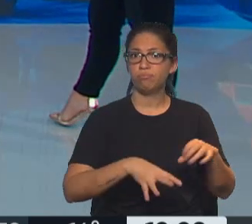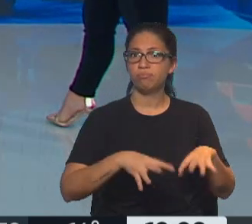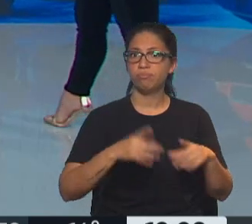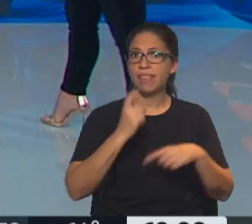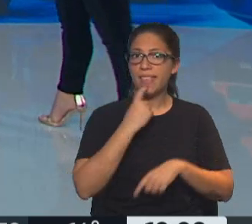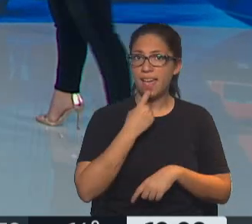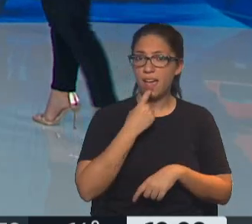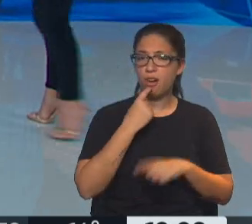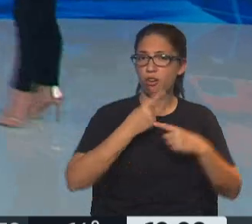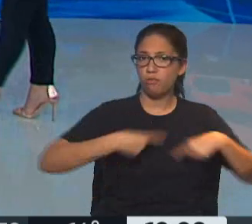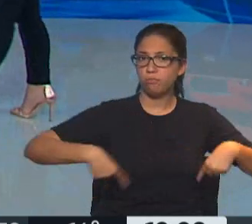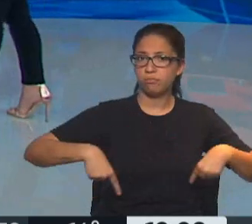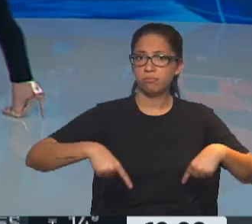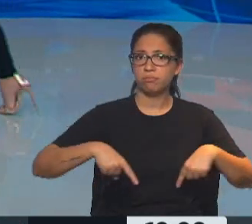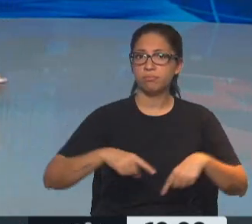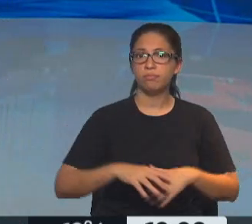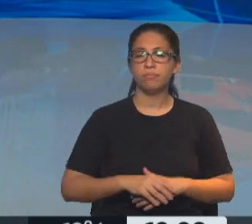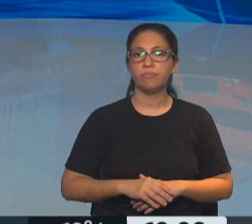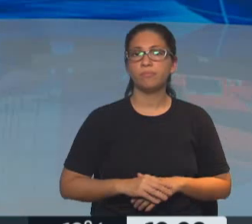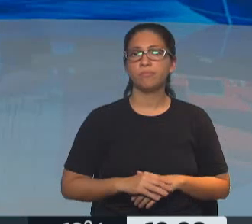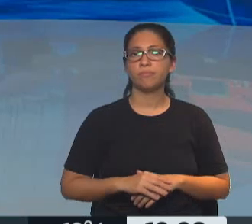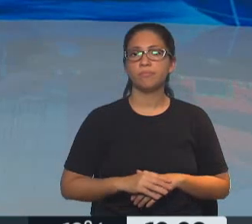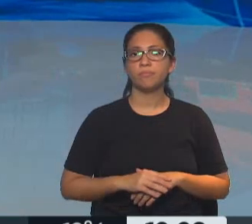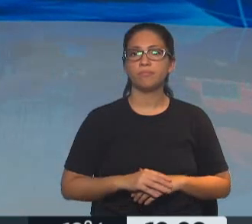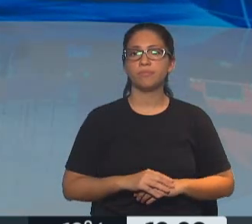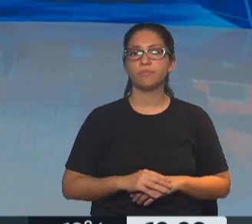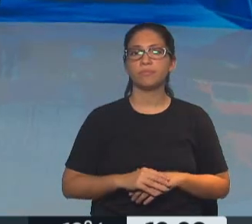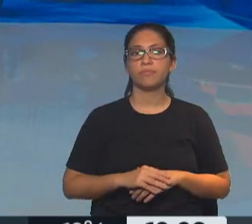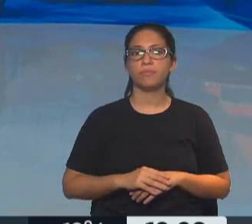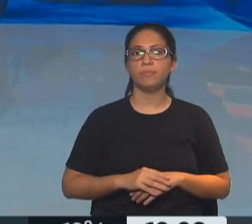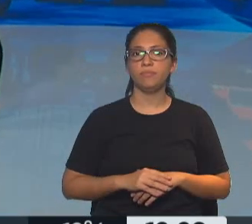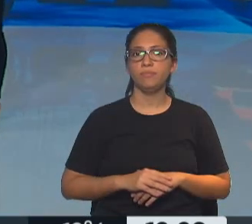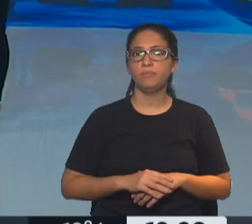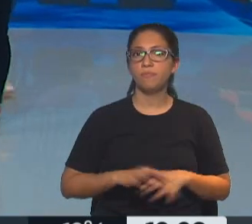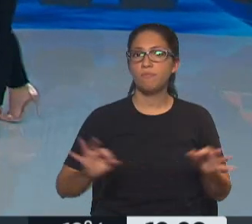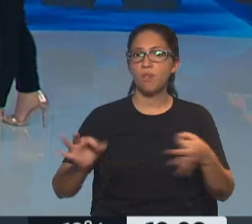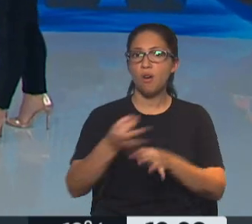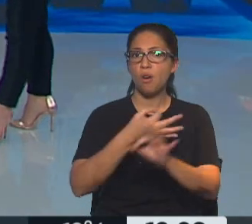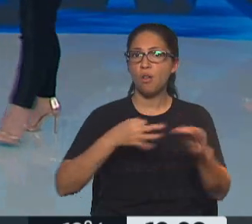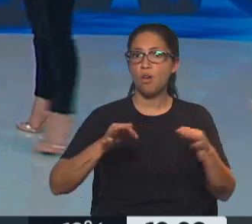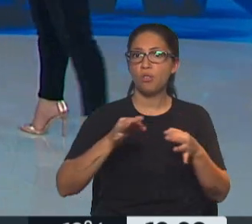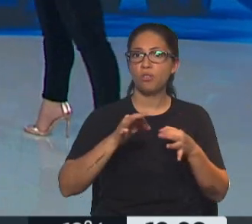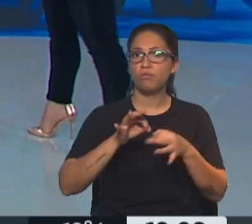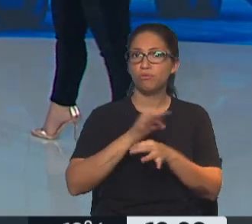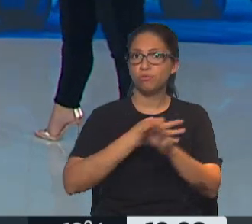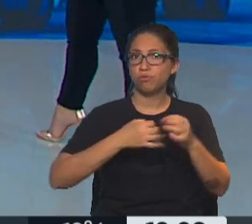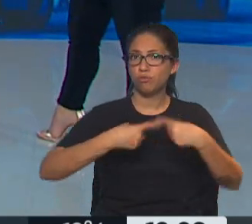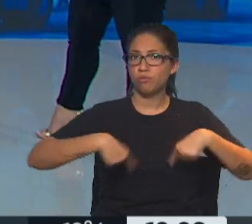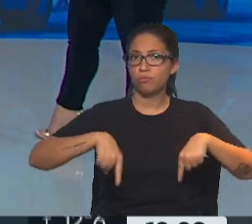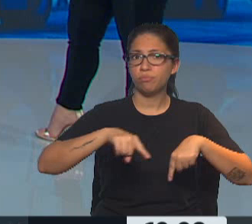fundición, hierro y acero, lingotes de chatarra. Avancemos. Egipto, porotos, alubia, frijoles,